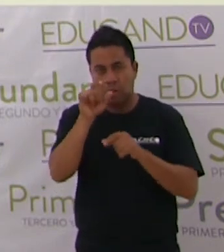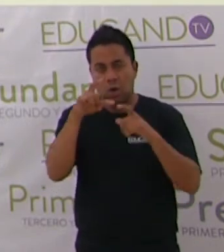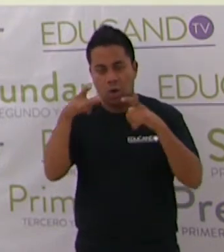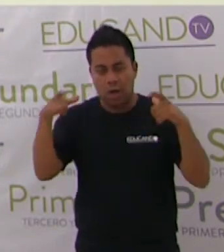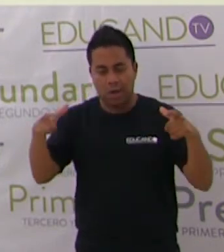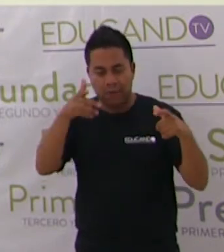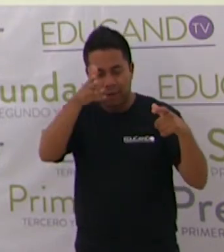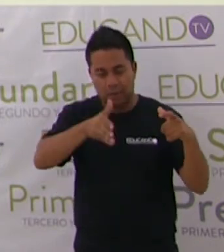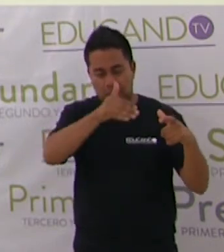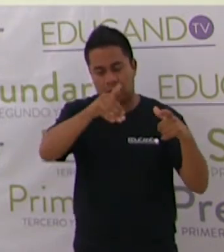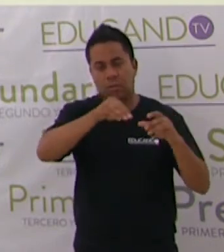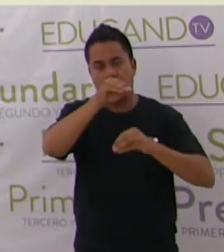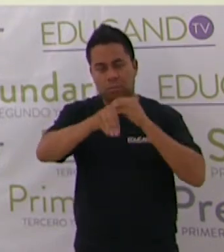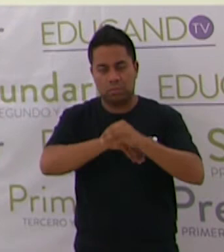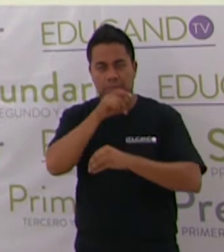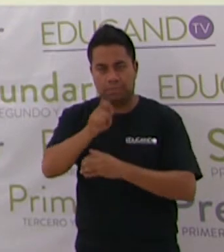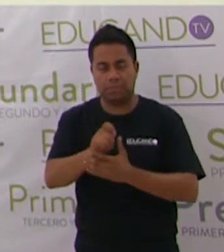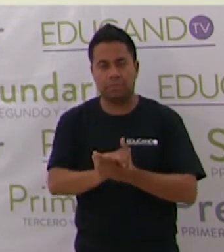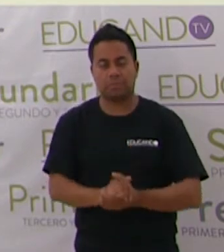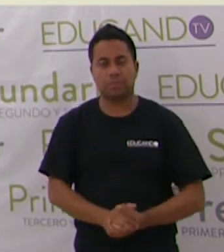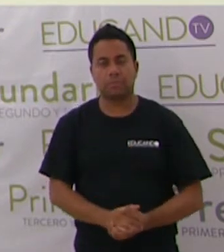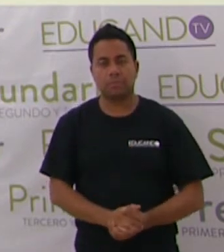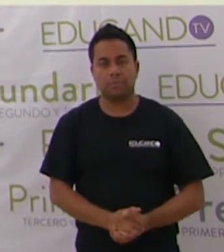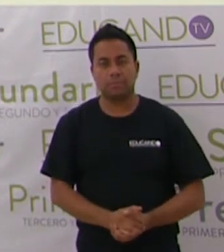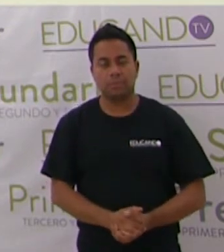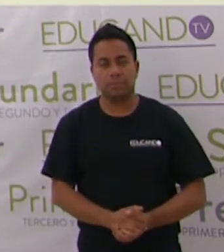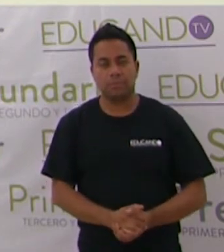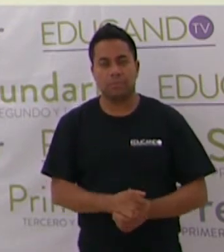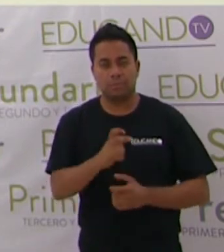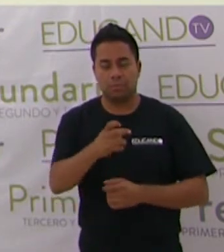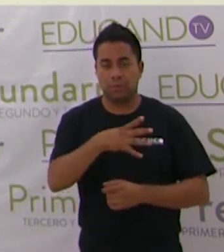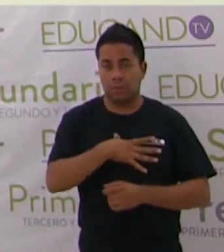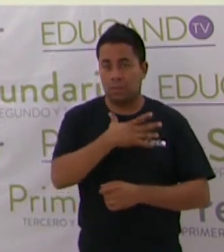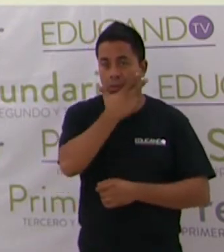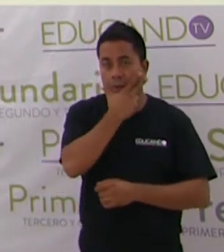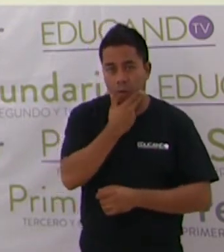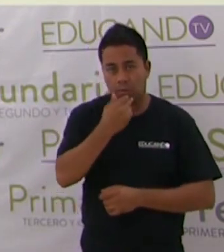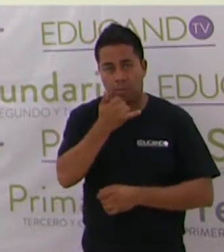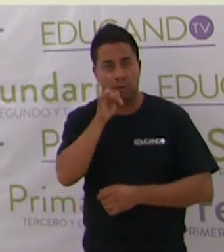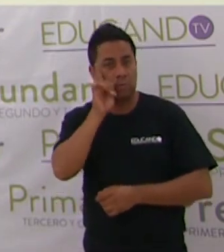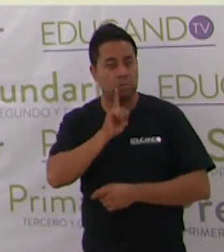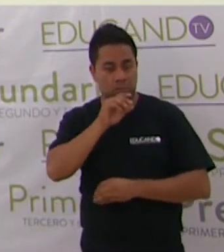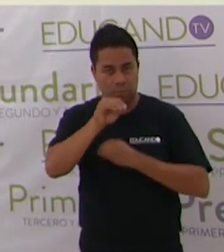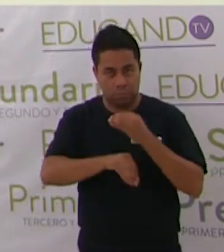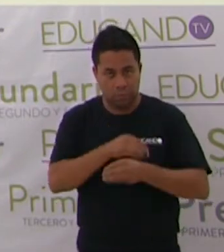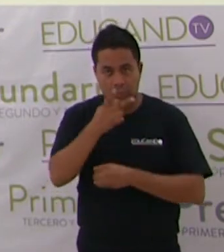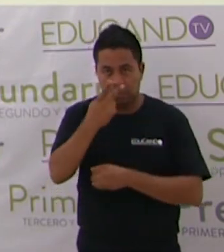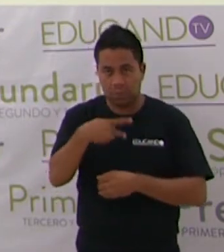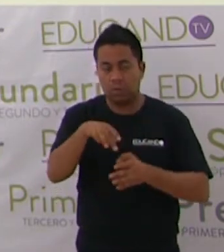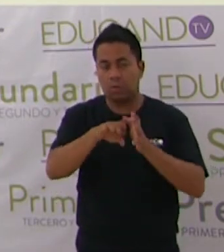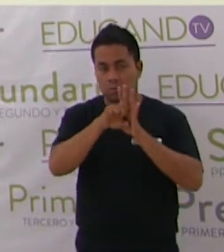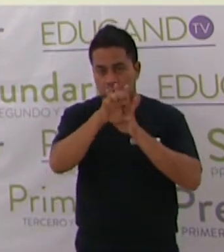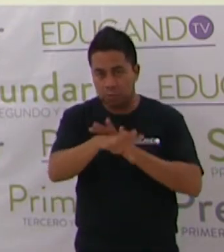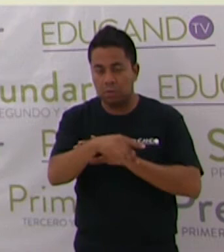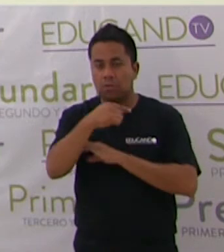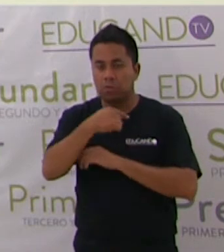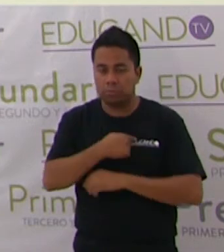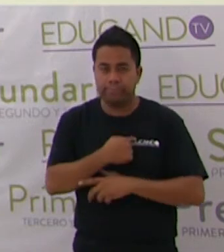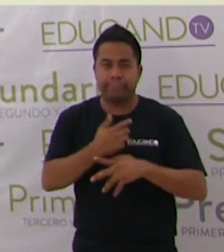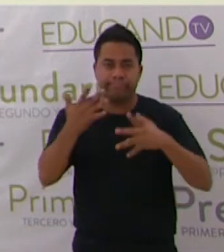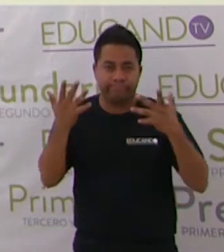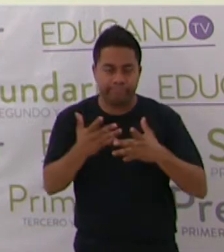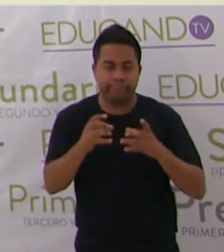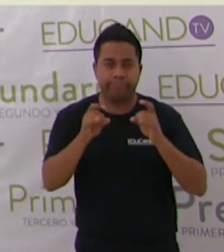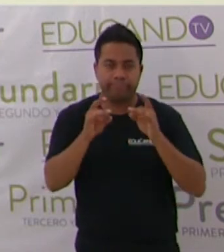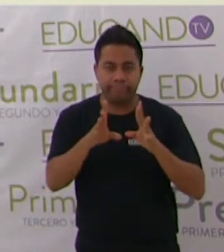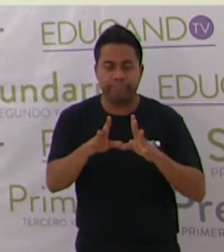pastel. Que aquí están hombres y mujeres, Pero si nosotros hiciéramos